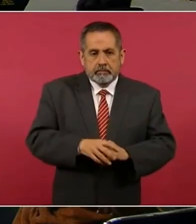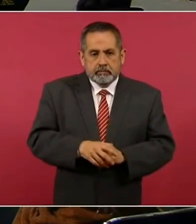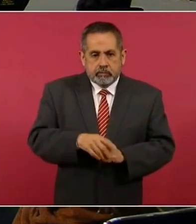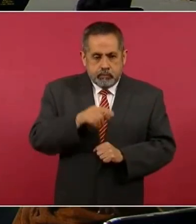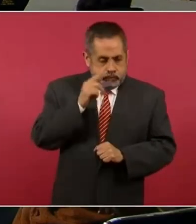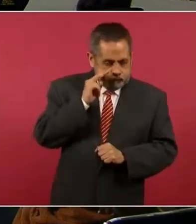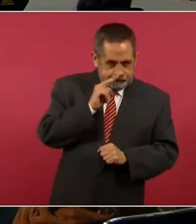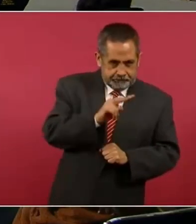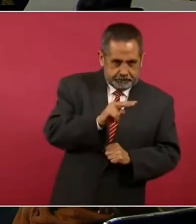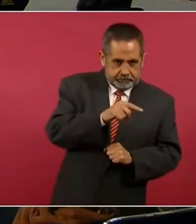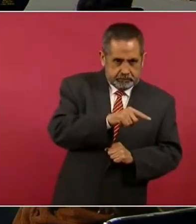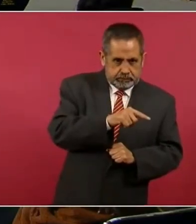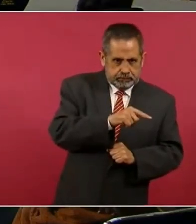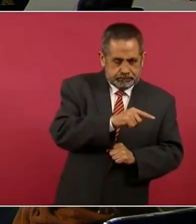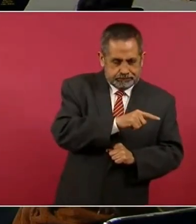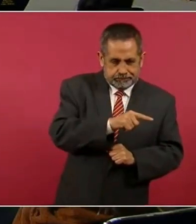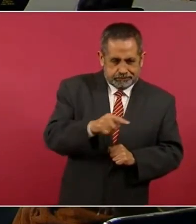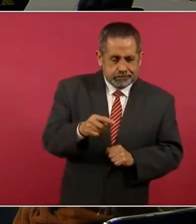aquí se